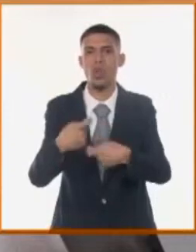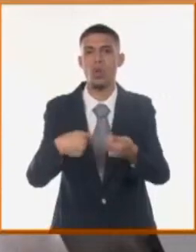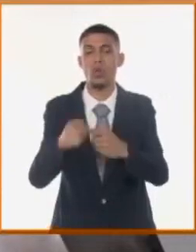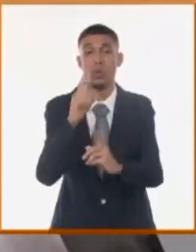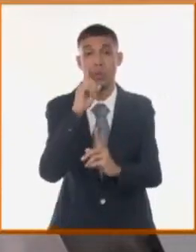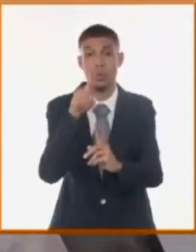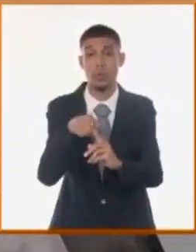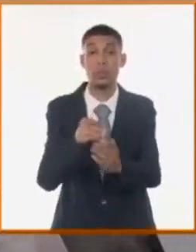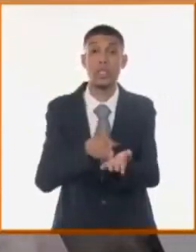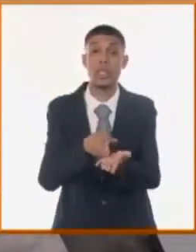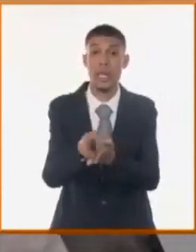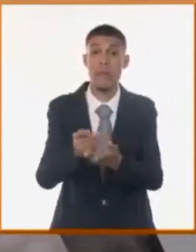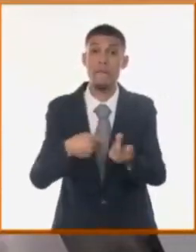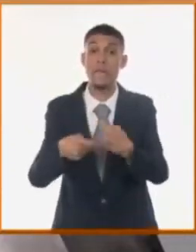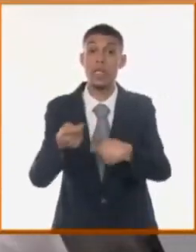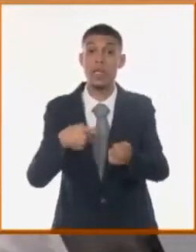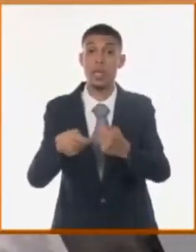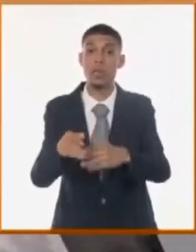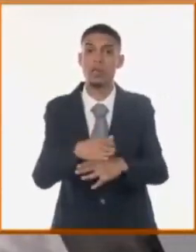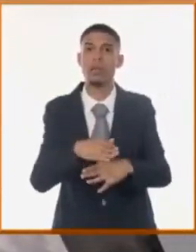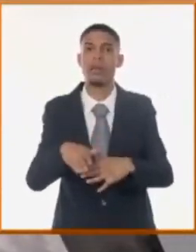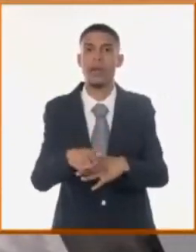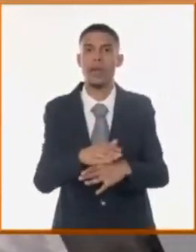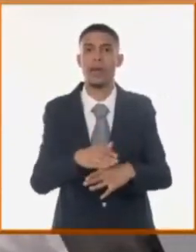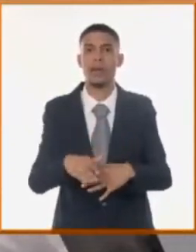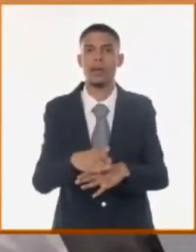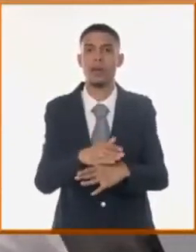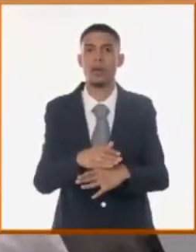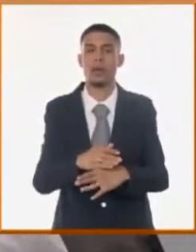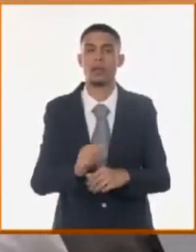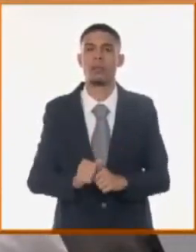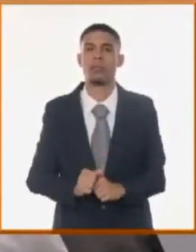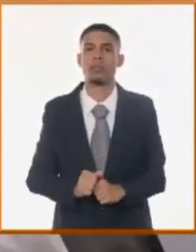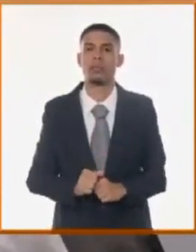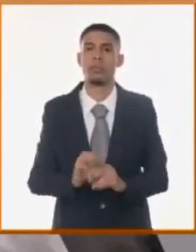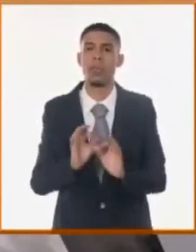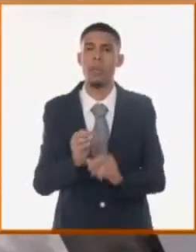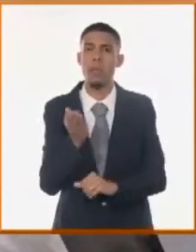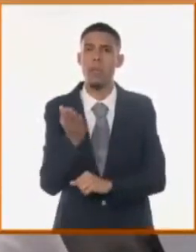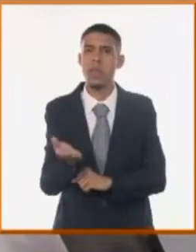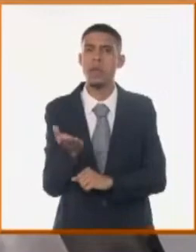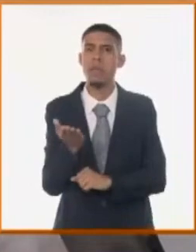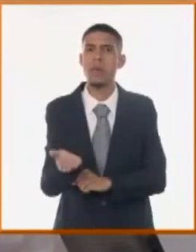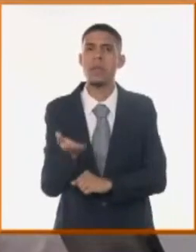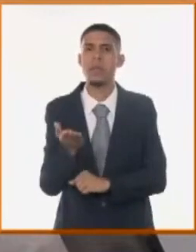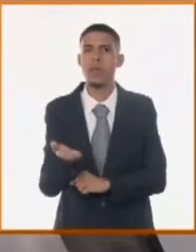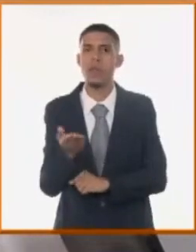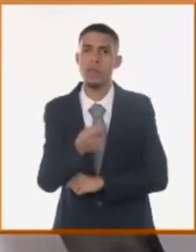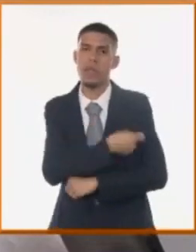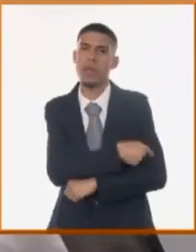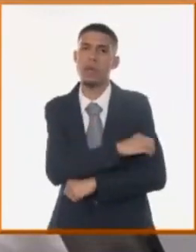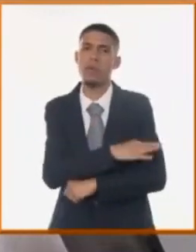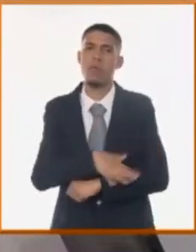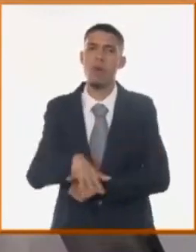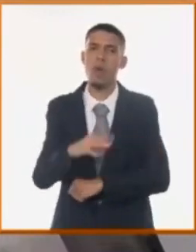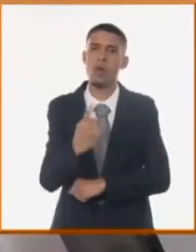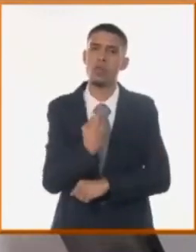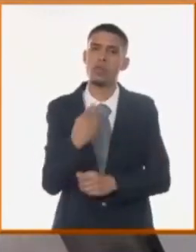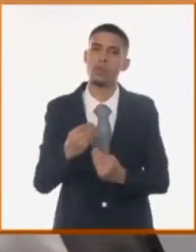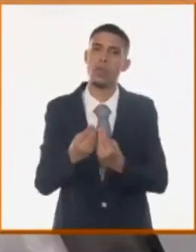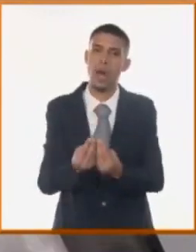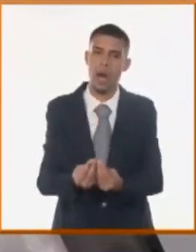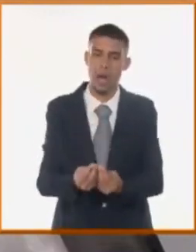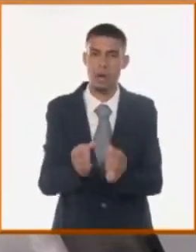productos y servicios bajo el mecanismo tradicional, en el que satisfacemos las demandas o las necesidades de nuestros clientes en sus propios